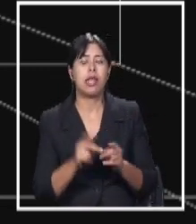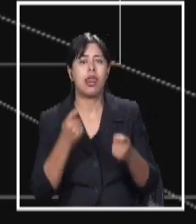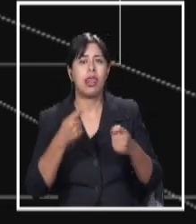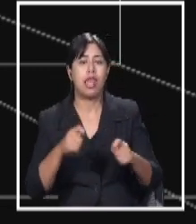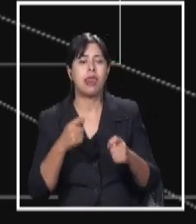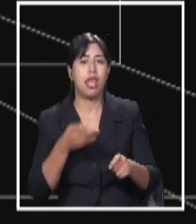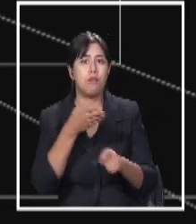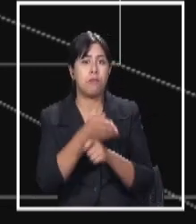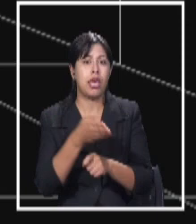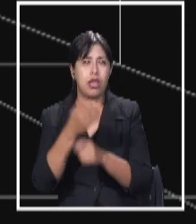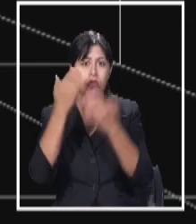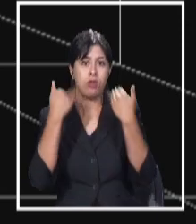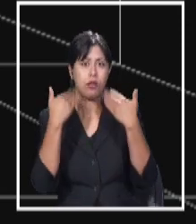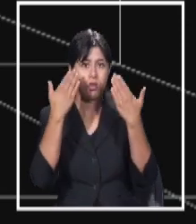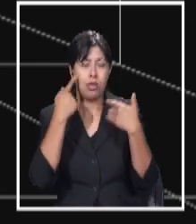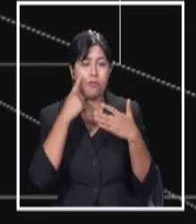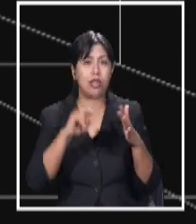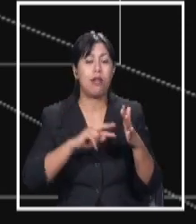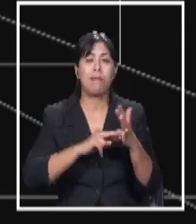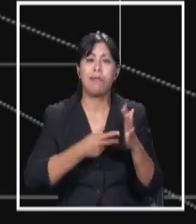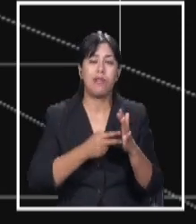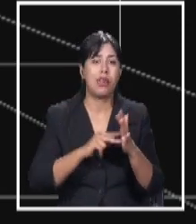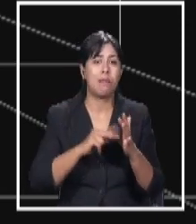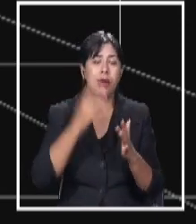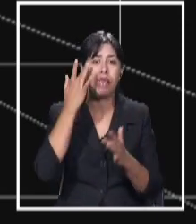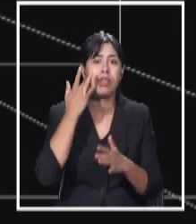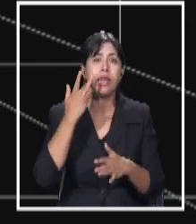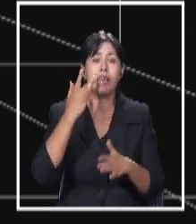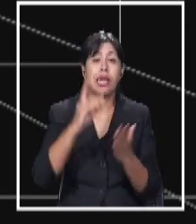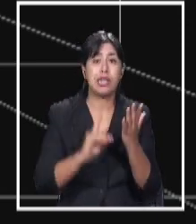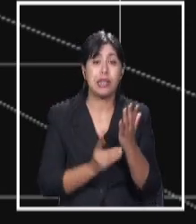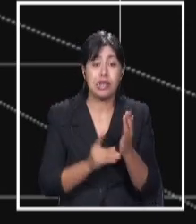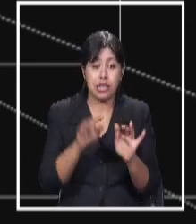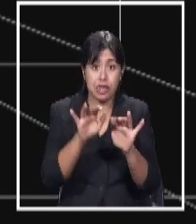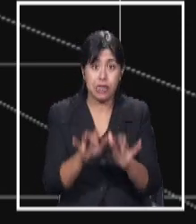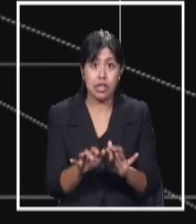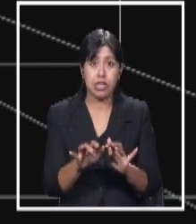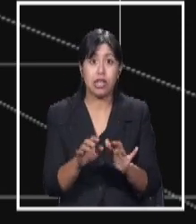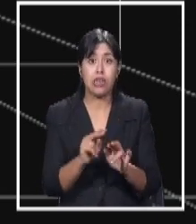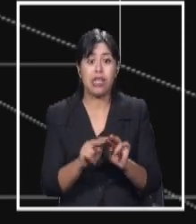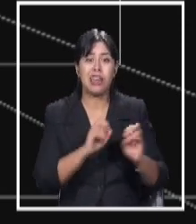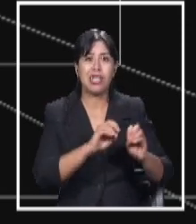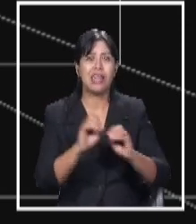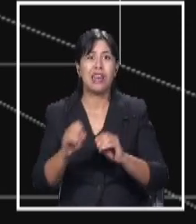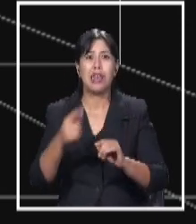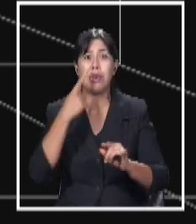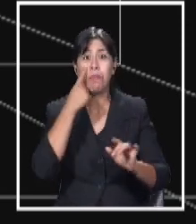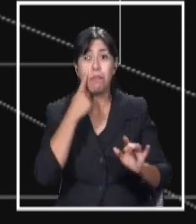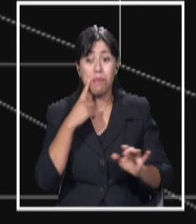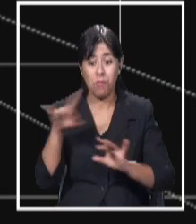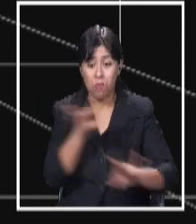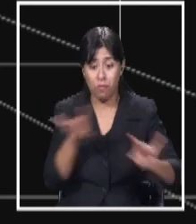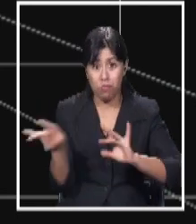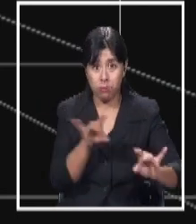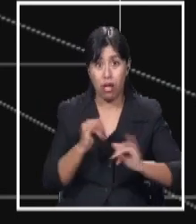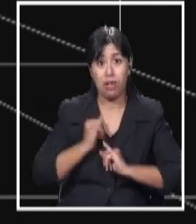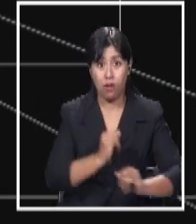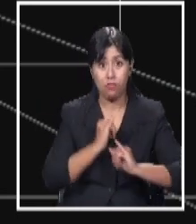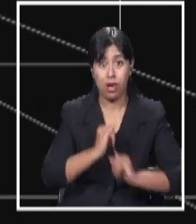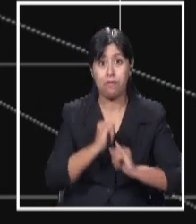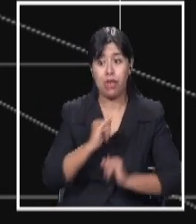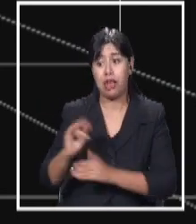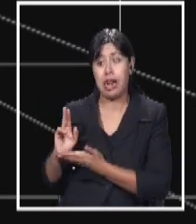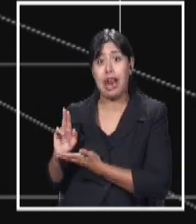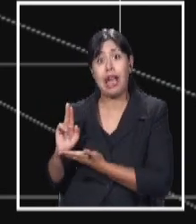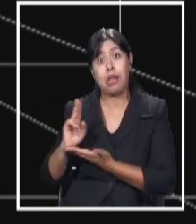que tenemos es que muchos de los algoritmos de inteligencia artificial son entrenados en muestras que no son representativas. Para hacer un algoritmo